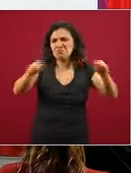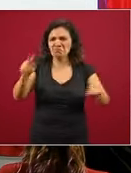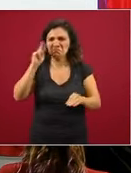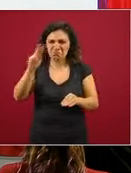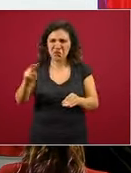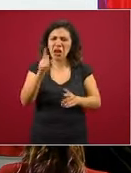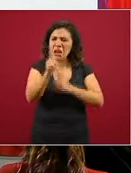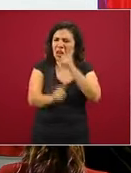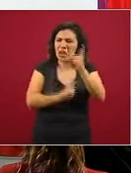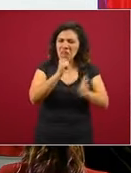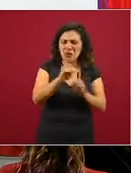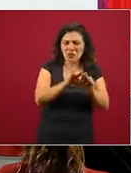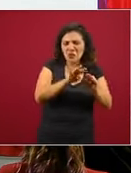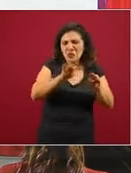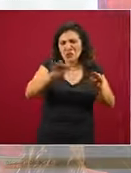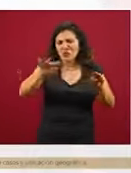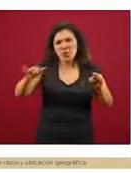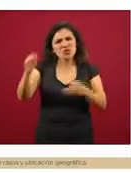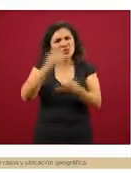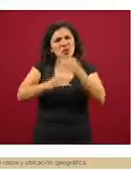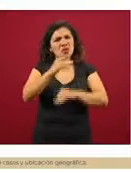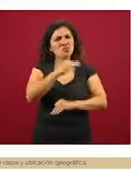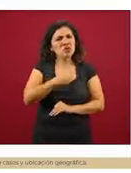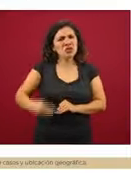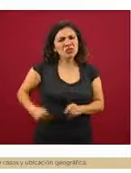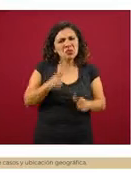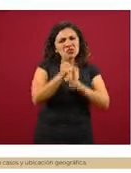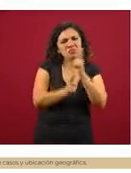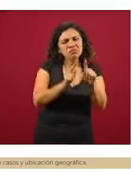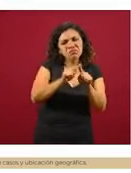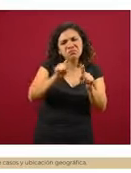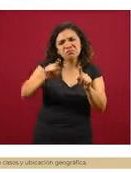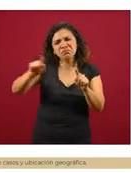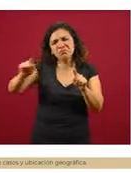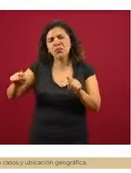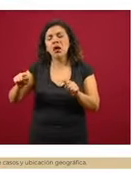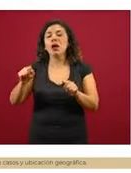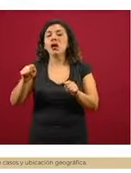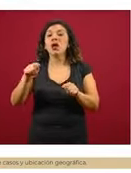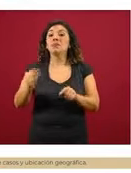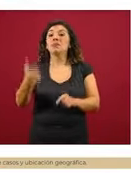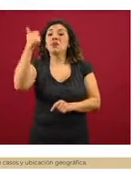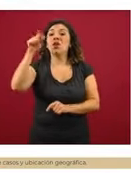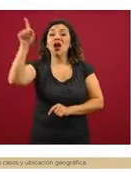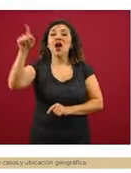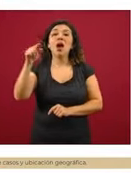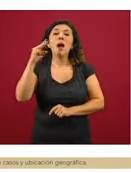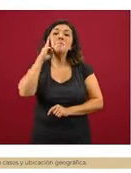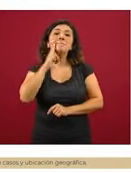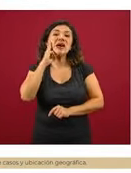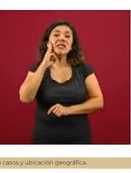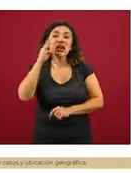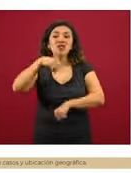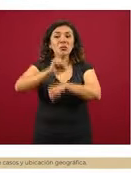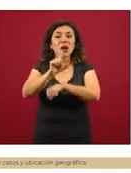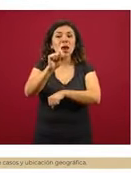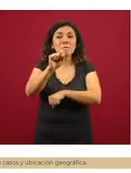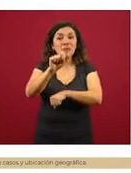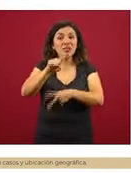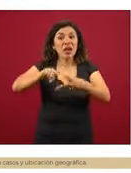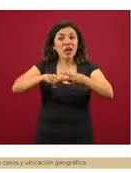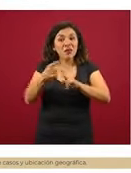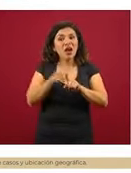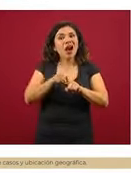basal, lenta en la mayoría de los municipios, se empieza a destacar ya Manzanillo desde la semana 20 y una vez que